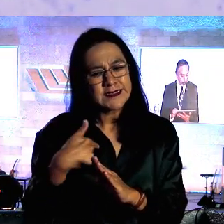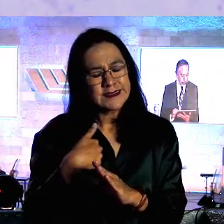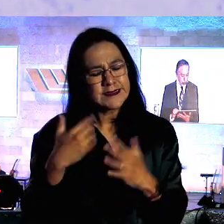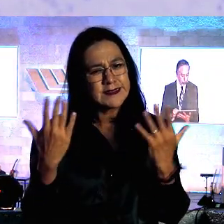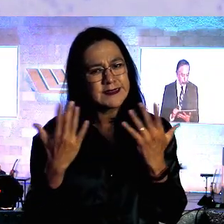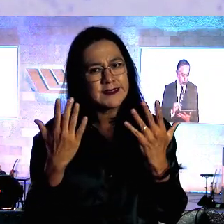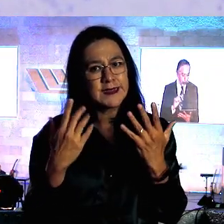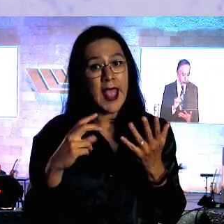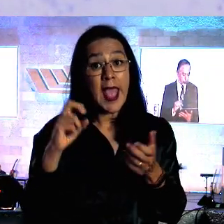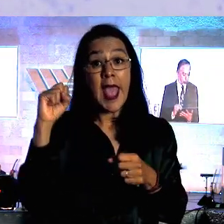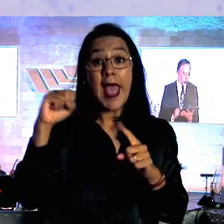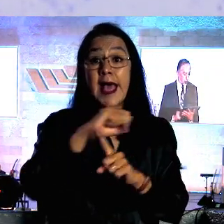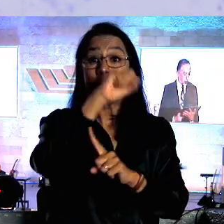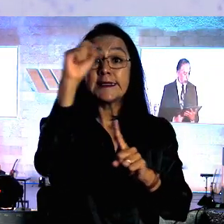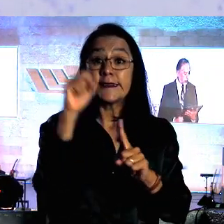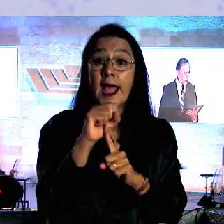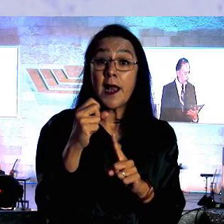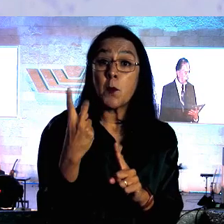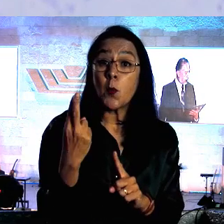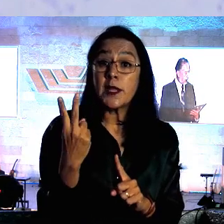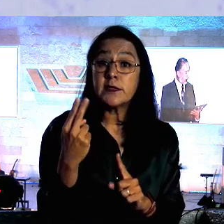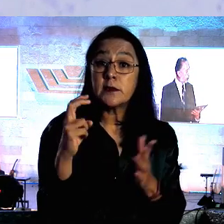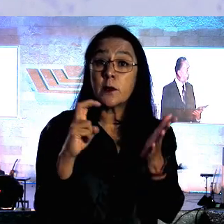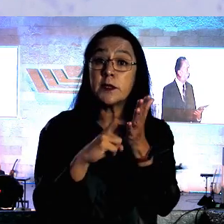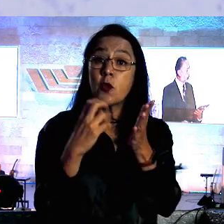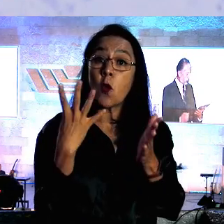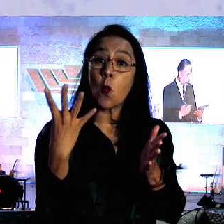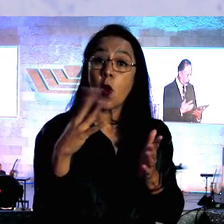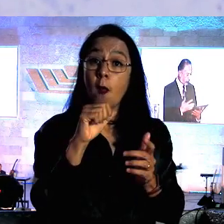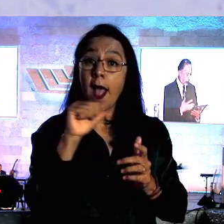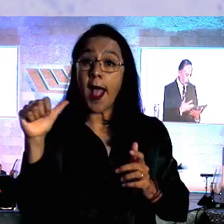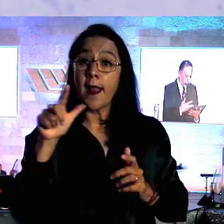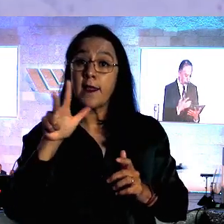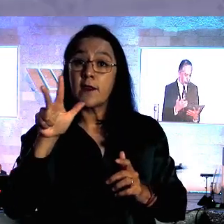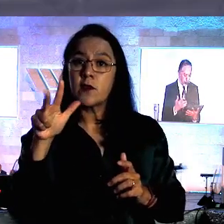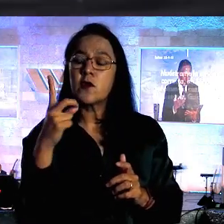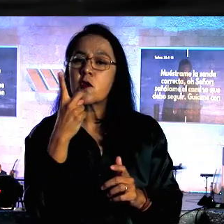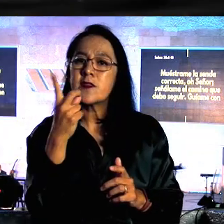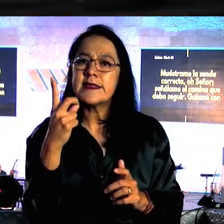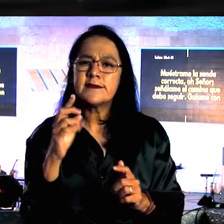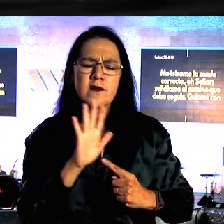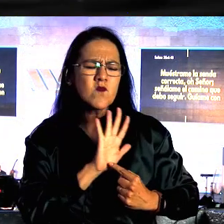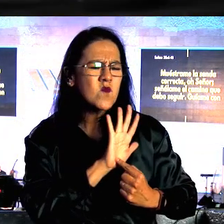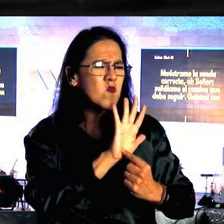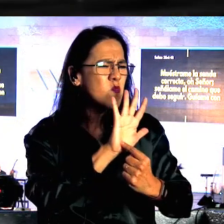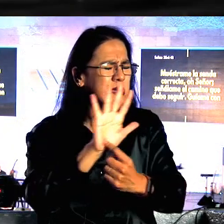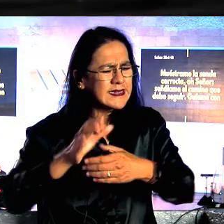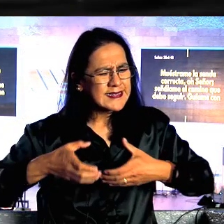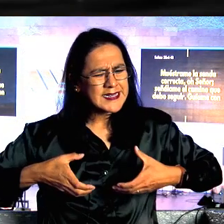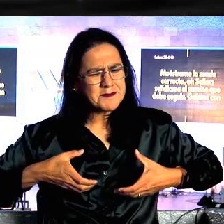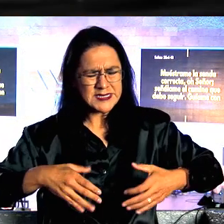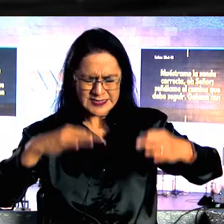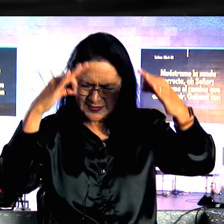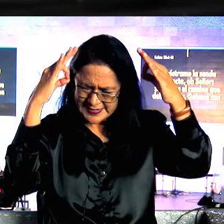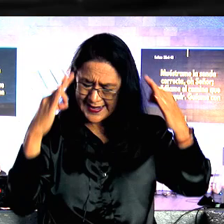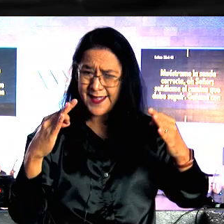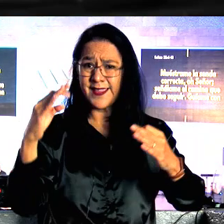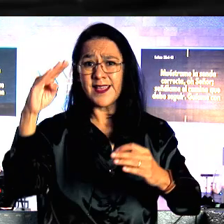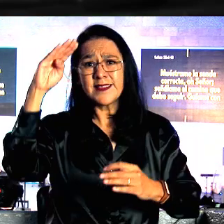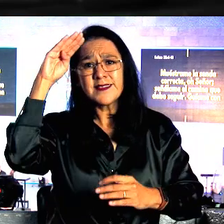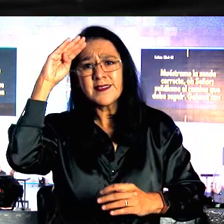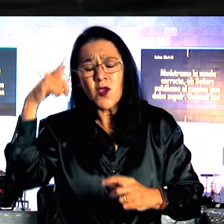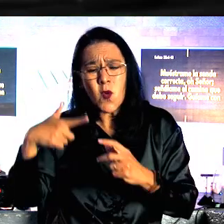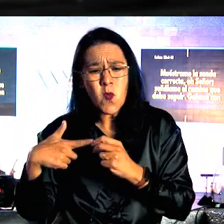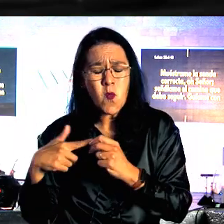el salmo 25 versículo 4 al 18 dice muéstrame la senda correcta oh señor señálame el